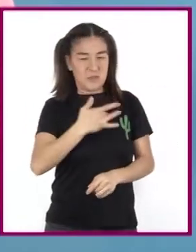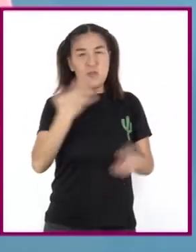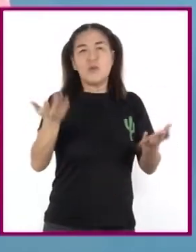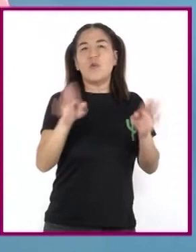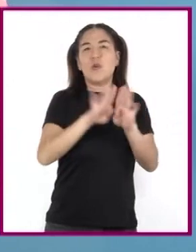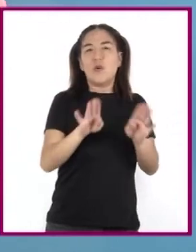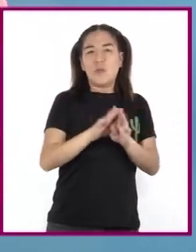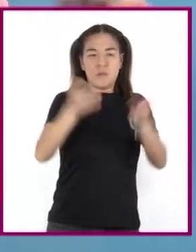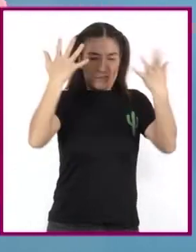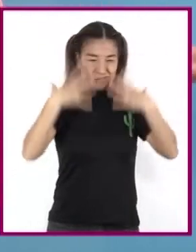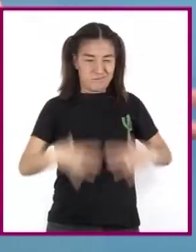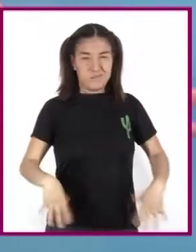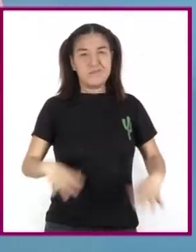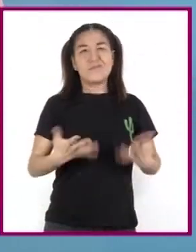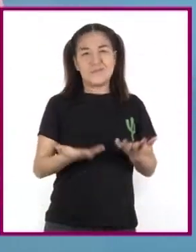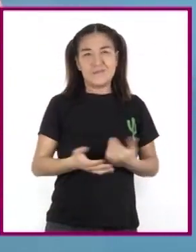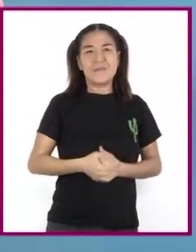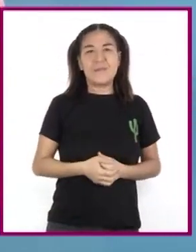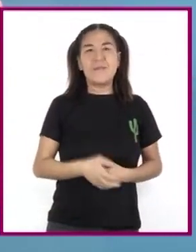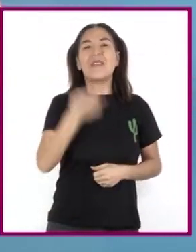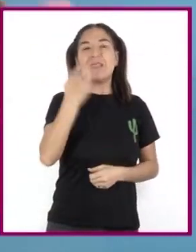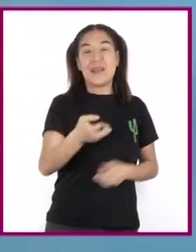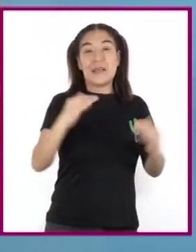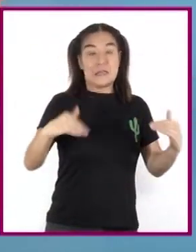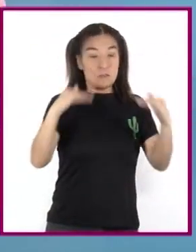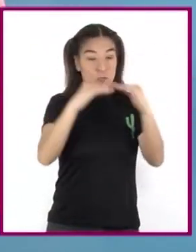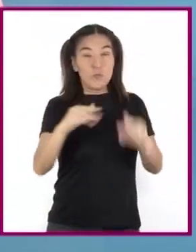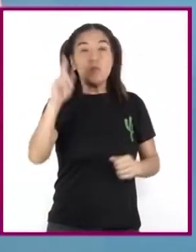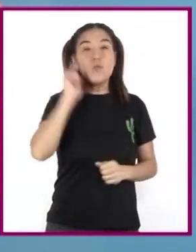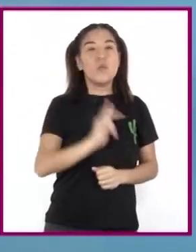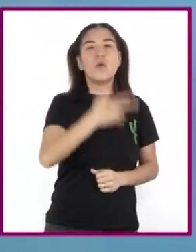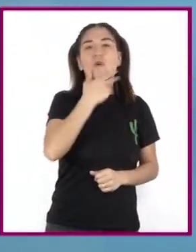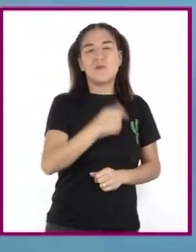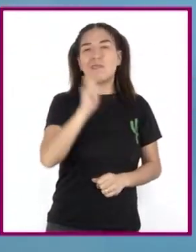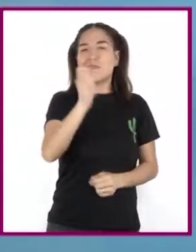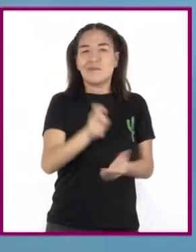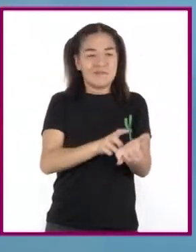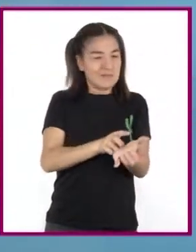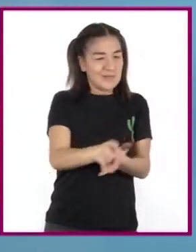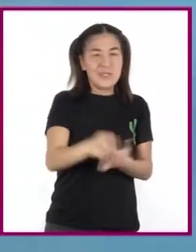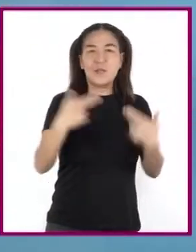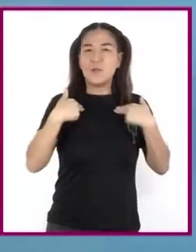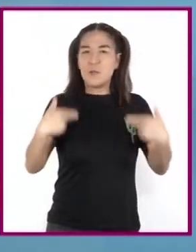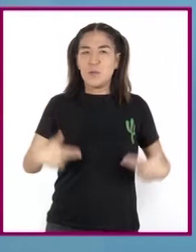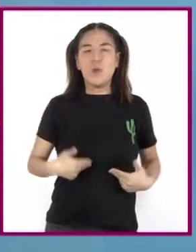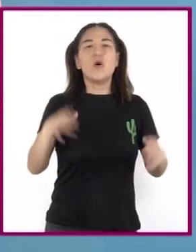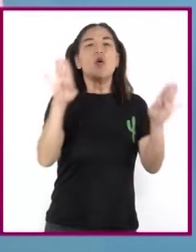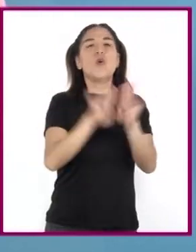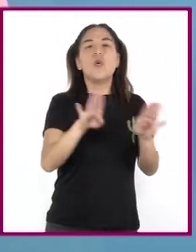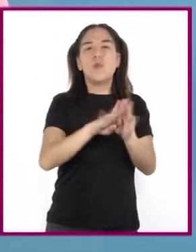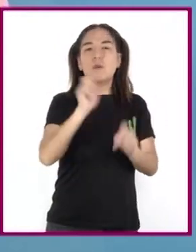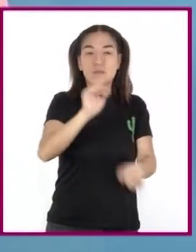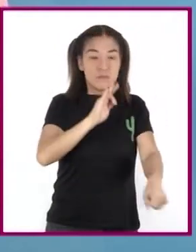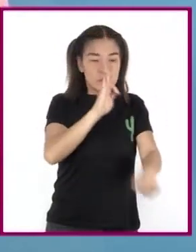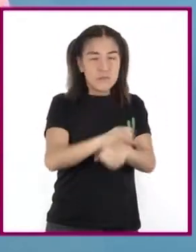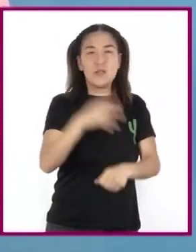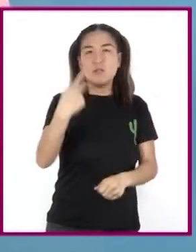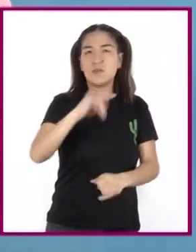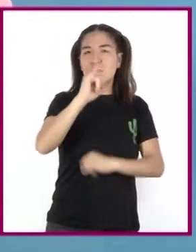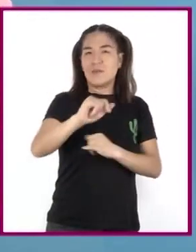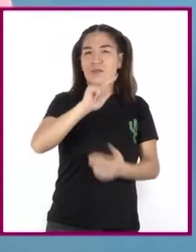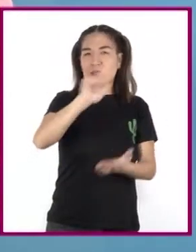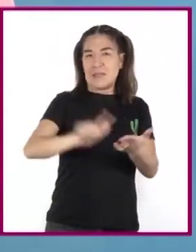vestir. La igualdad entre mujeres y hombres es un derecho humano, protegido en las leyes